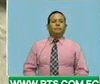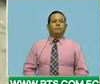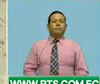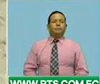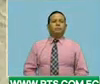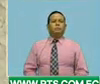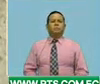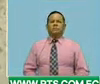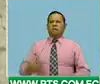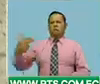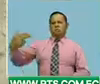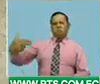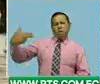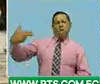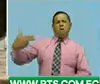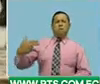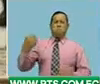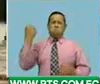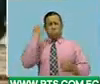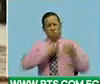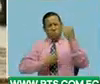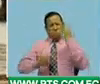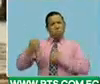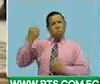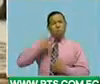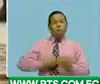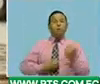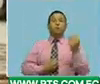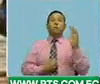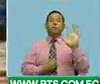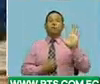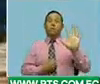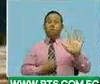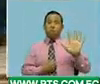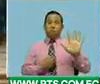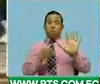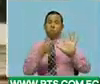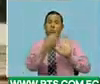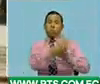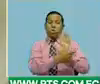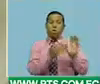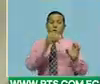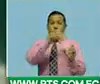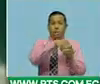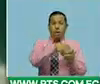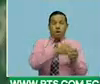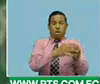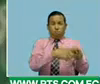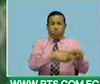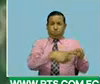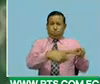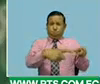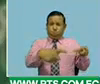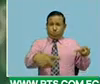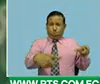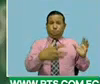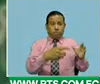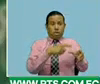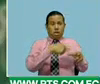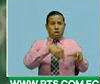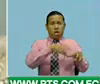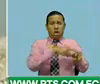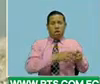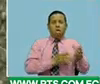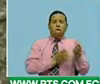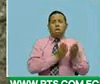daño, ¿qué? Heridos de bala y con golpes, 5 de los 16 tripulantes de esta gabarra alcanzaron a llegar al muelle